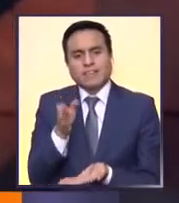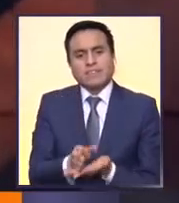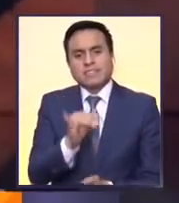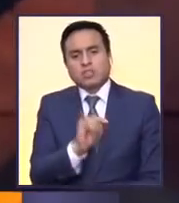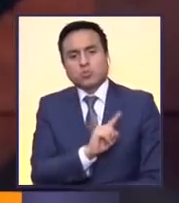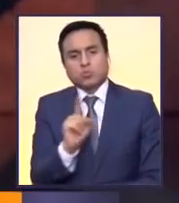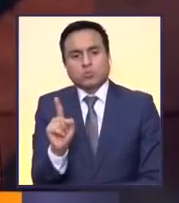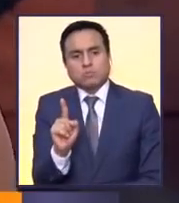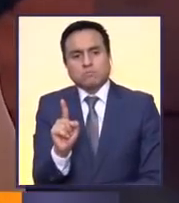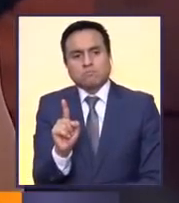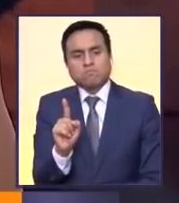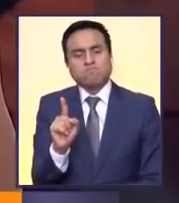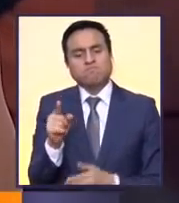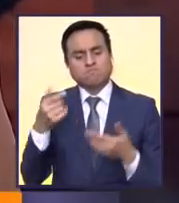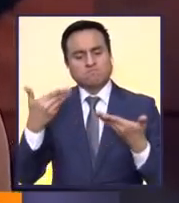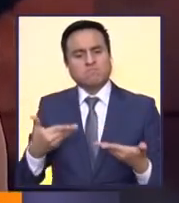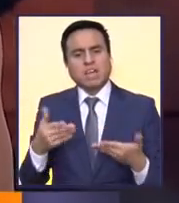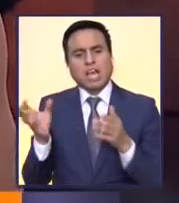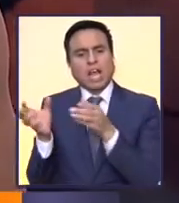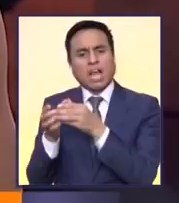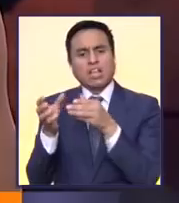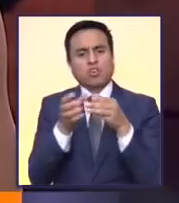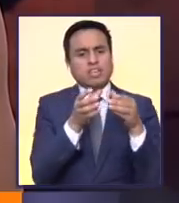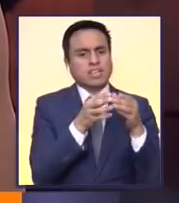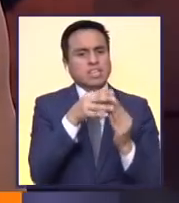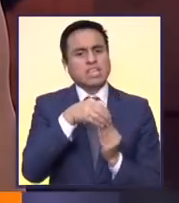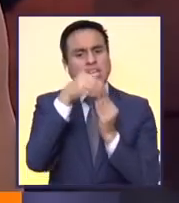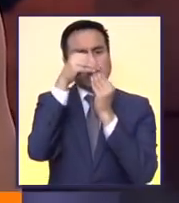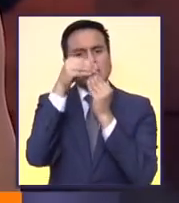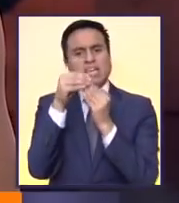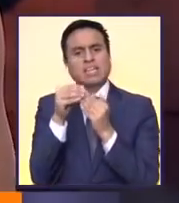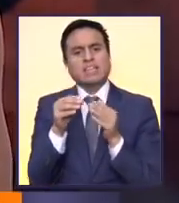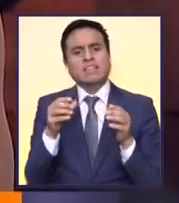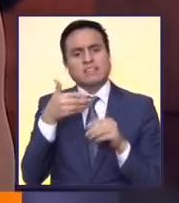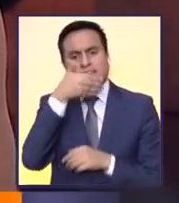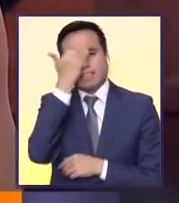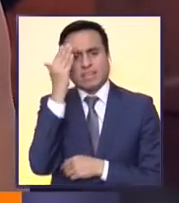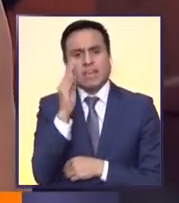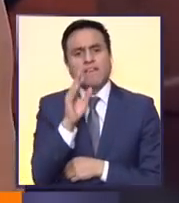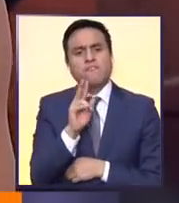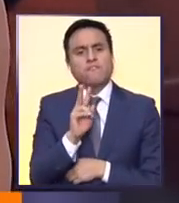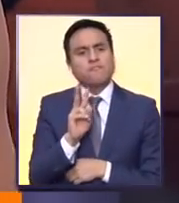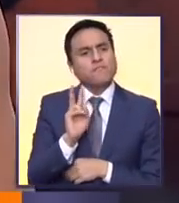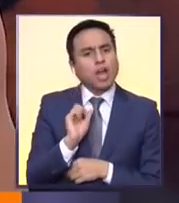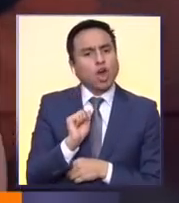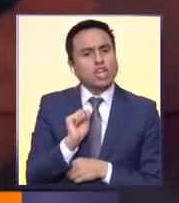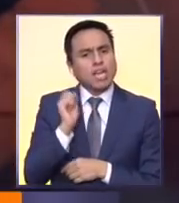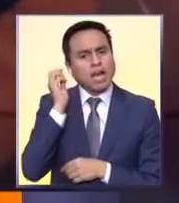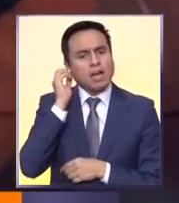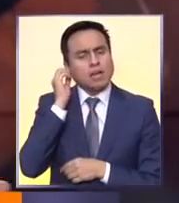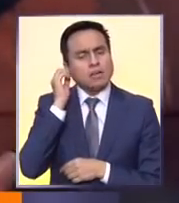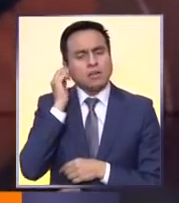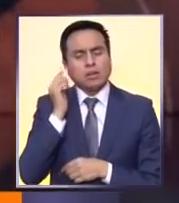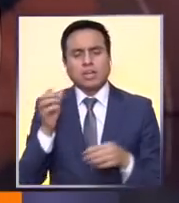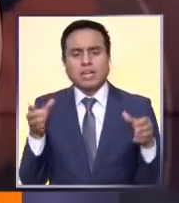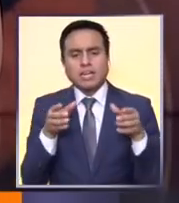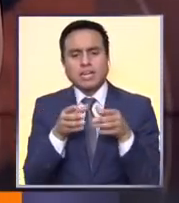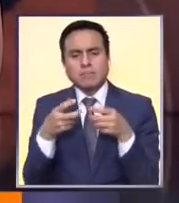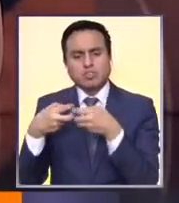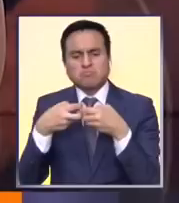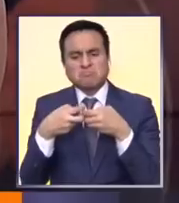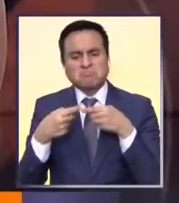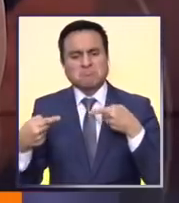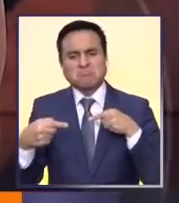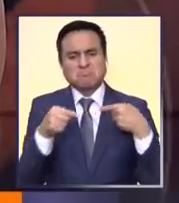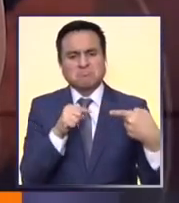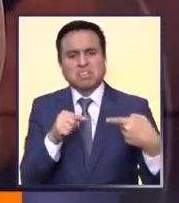seguir clasificándose por categorías lideradas por la clásica B corta? Los gremios están divididos. Mientras la autoridad